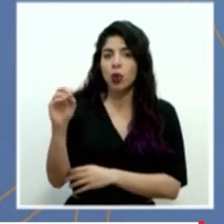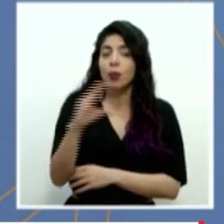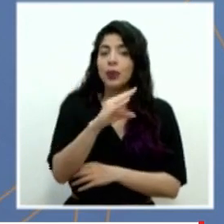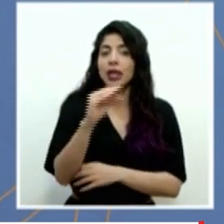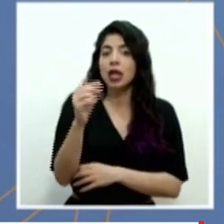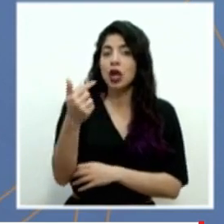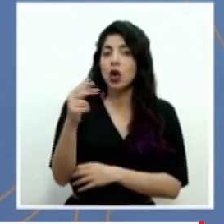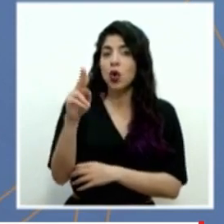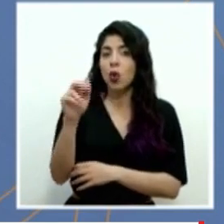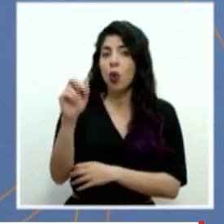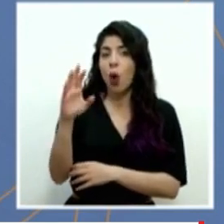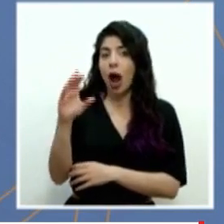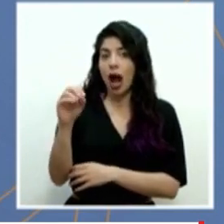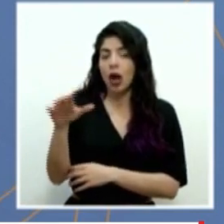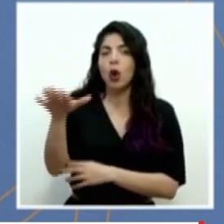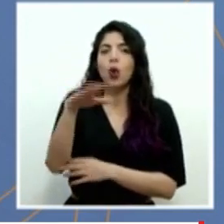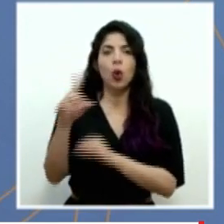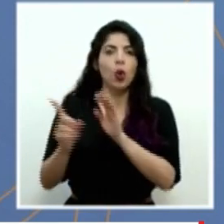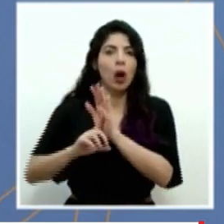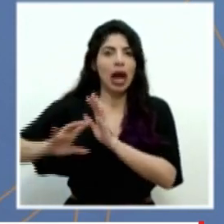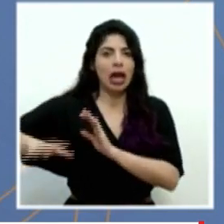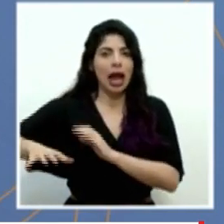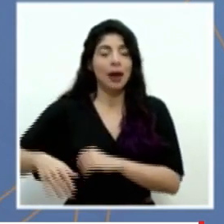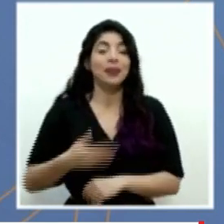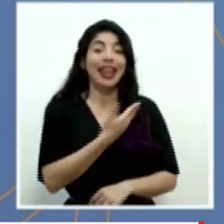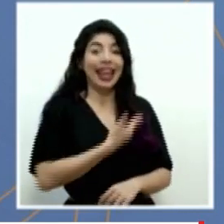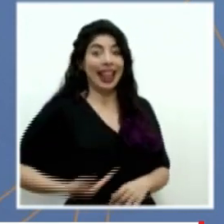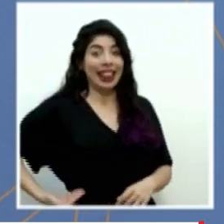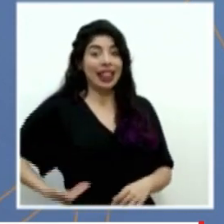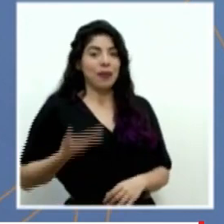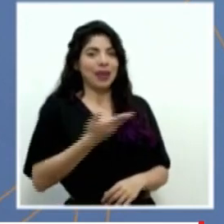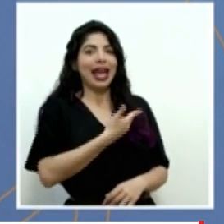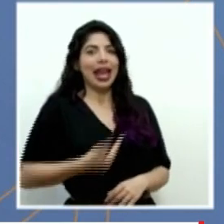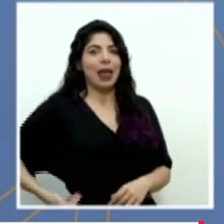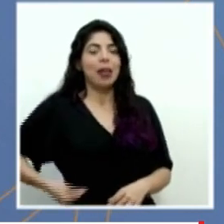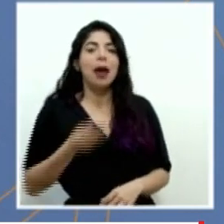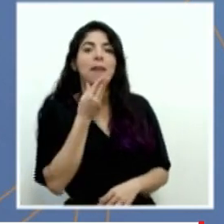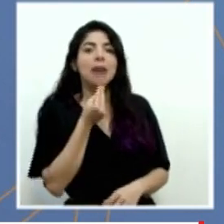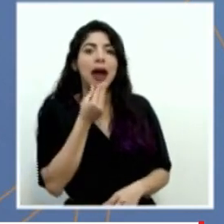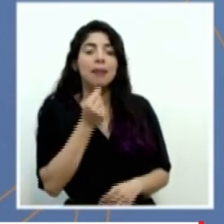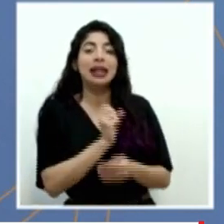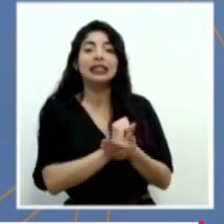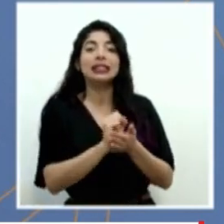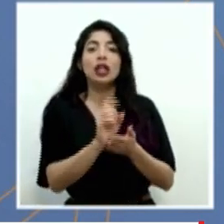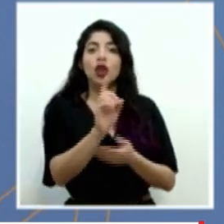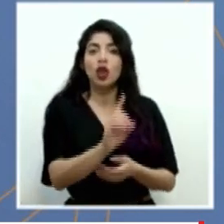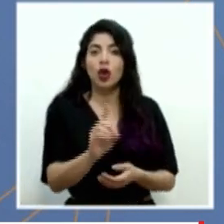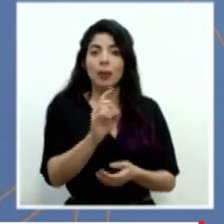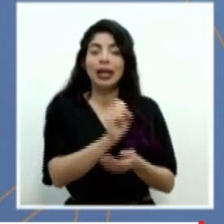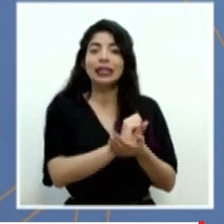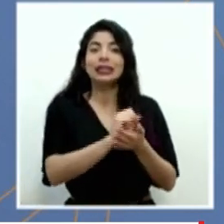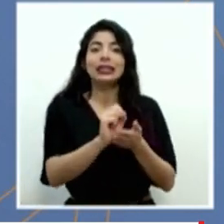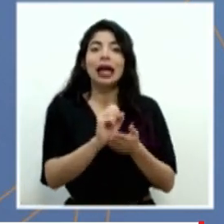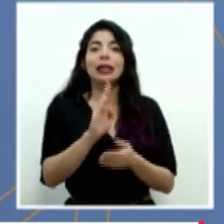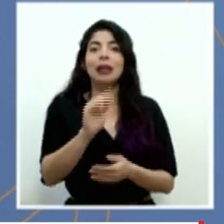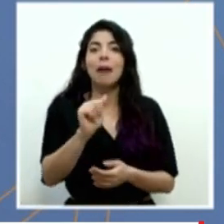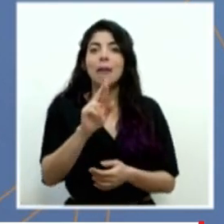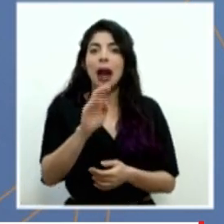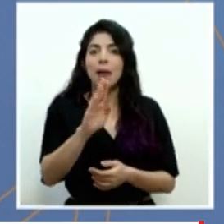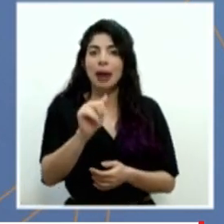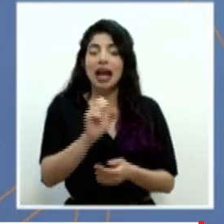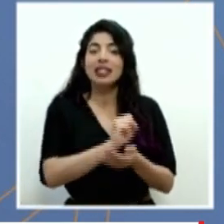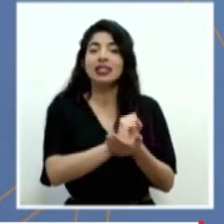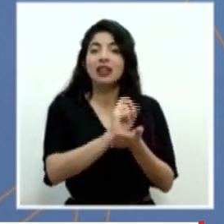Huarco, también en alerta naranja. Para la provincia de Heredia, Heredia, Barba, Santo Domingo, Santa Bárbara,